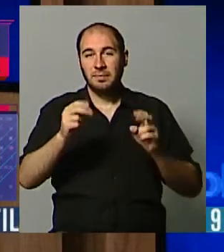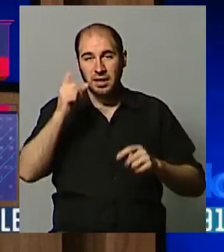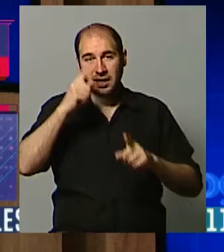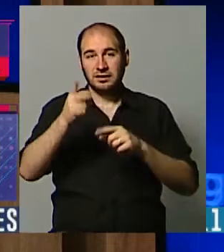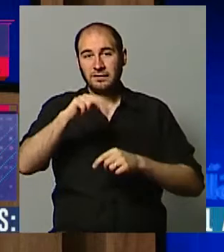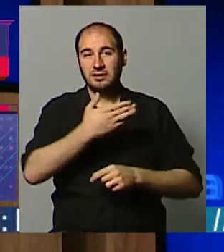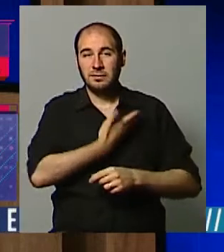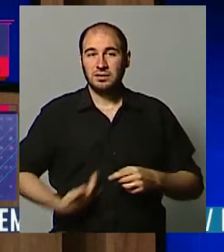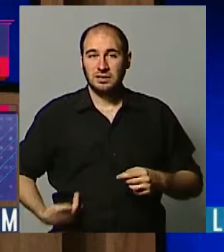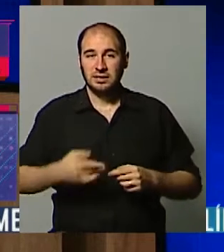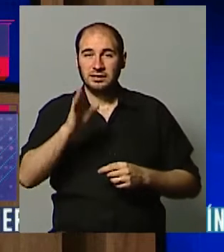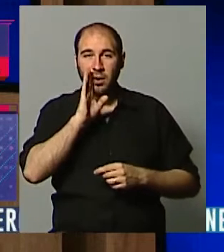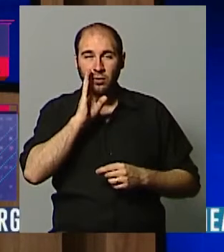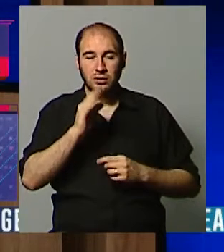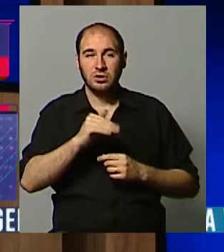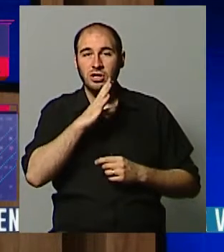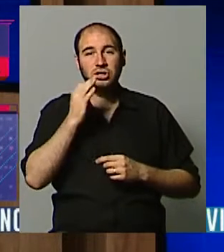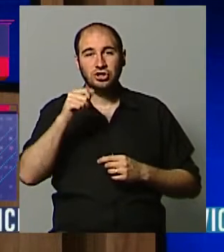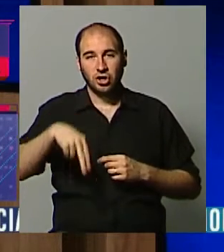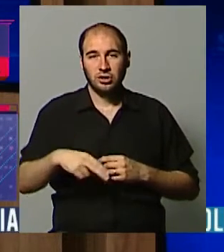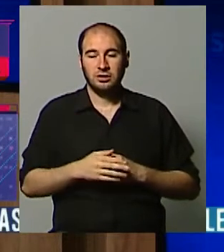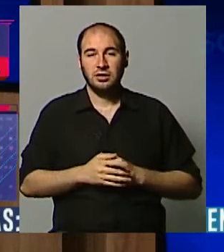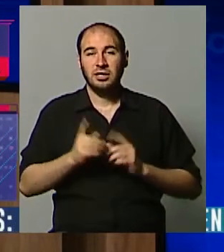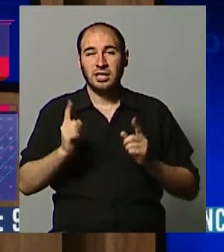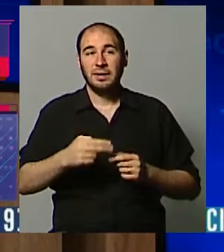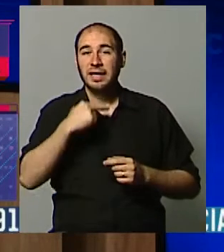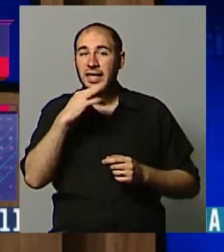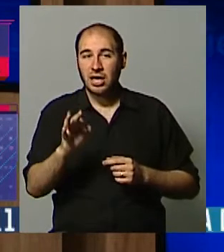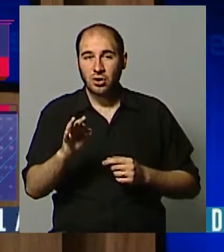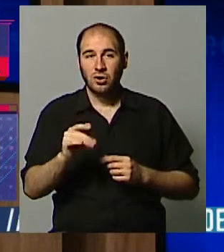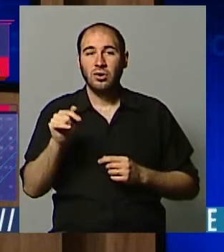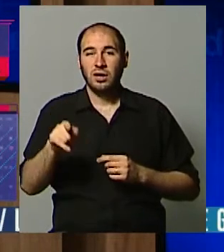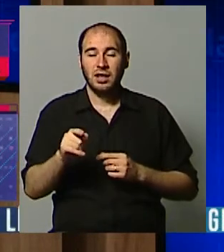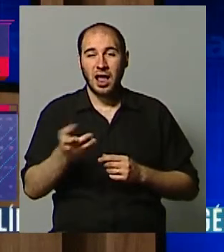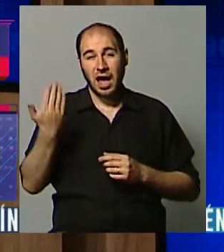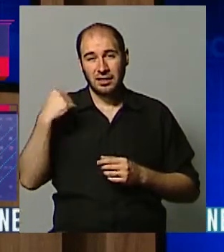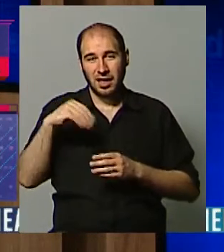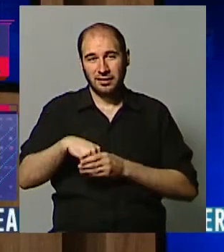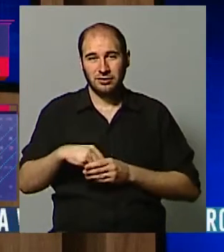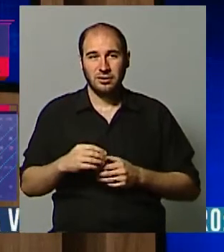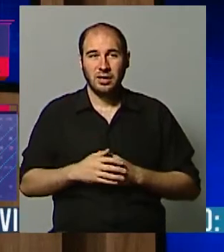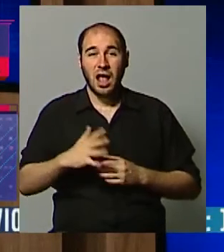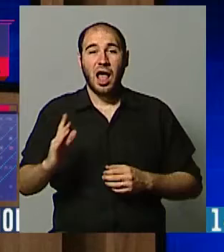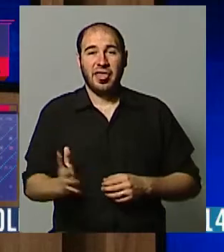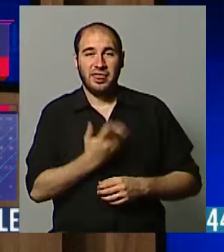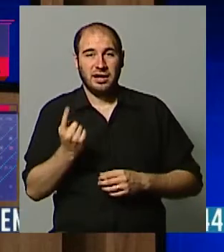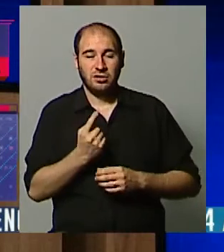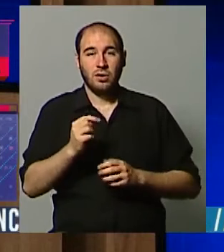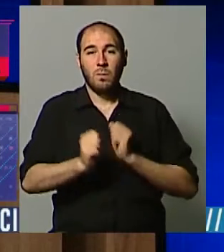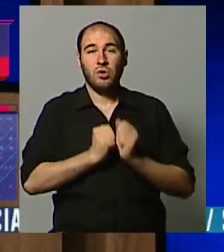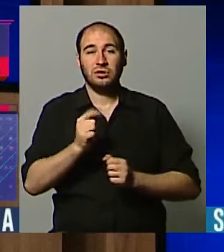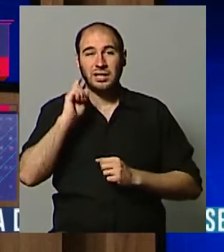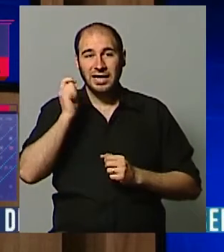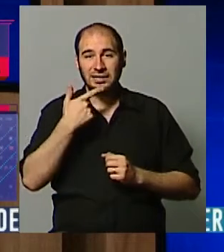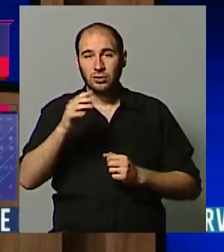ex vicepresidente de Estados Unidos, John Biden, y sobre su hijo, quien integró en su momento un directorio de producción de